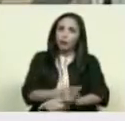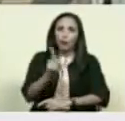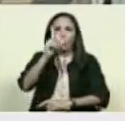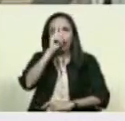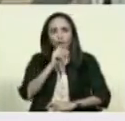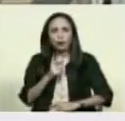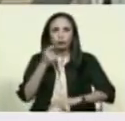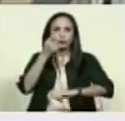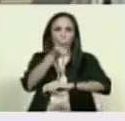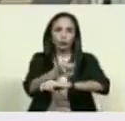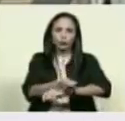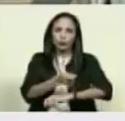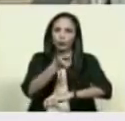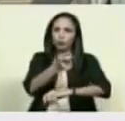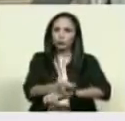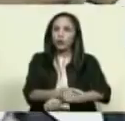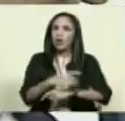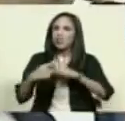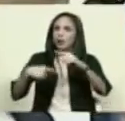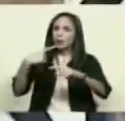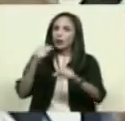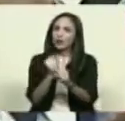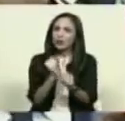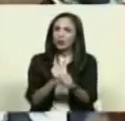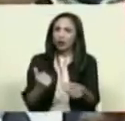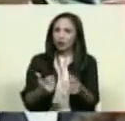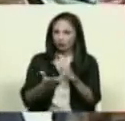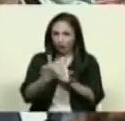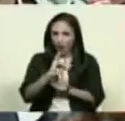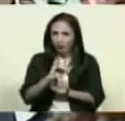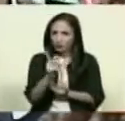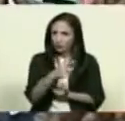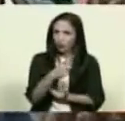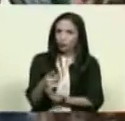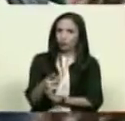por año? ¿Qué oportunidades van a tener para desarrollar su carrera?